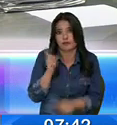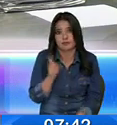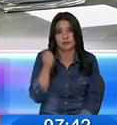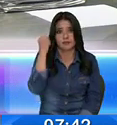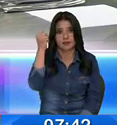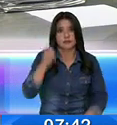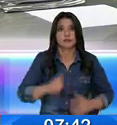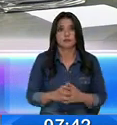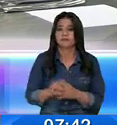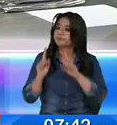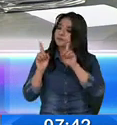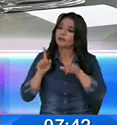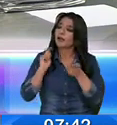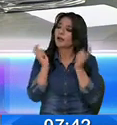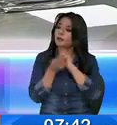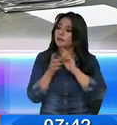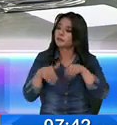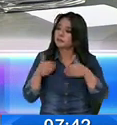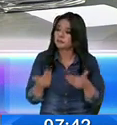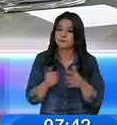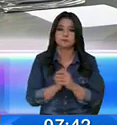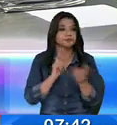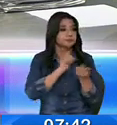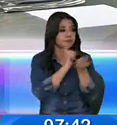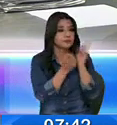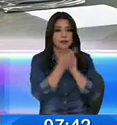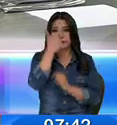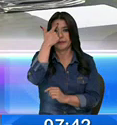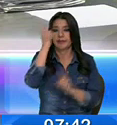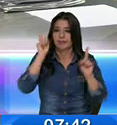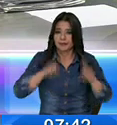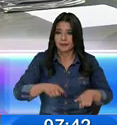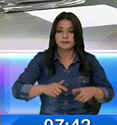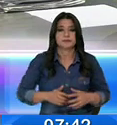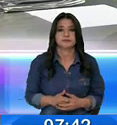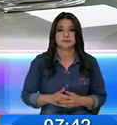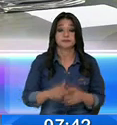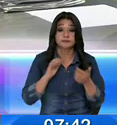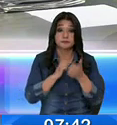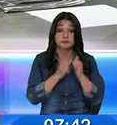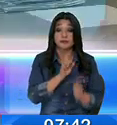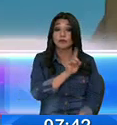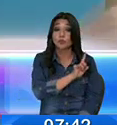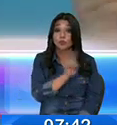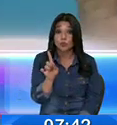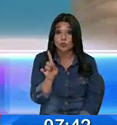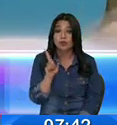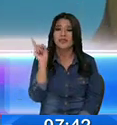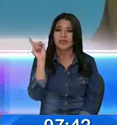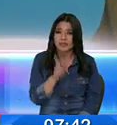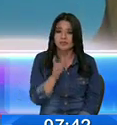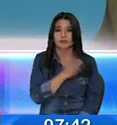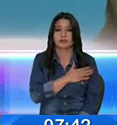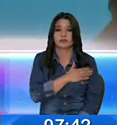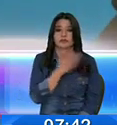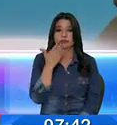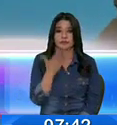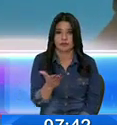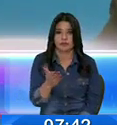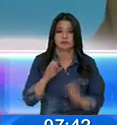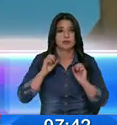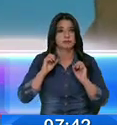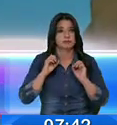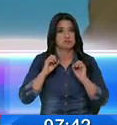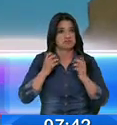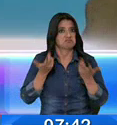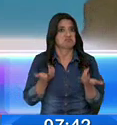cambiar este panorama cambiando nuestra mentalidad haciendo que cada uno de nosotros generemos confianza para establecer